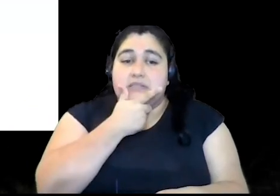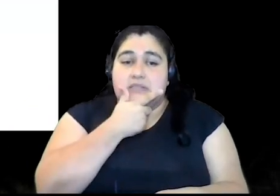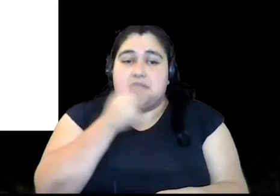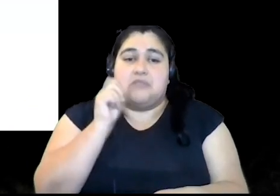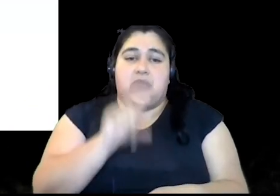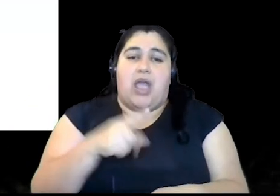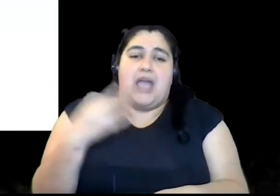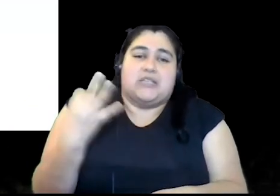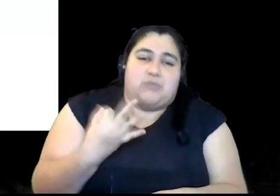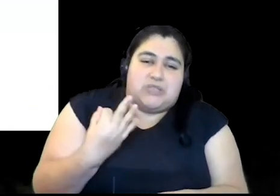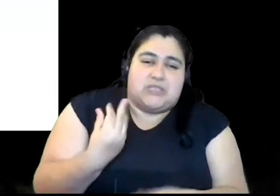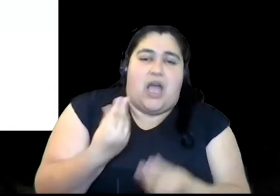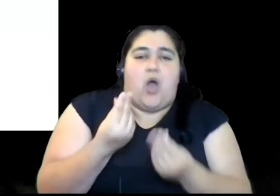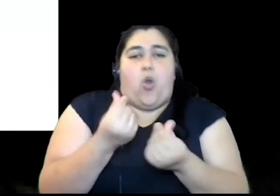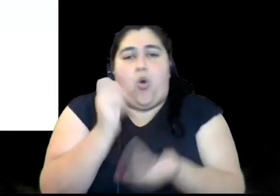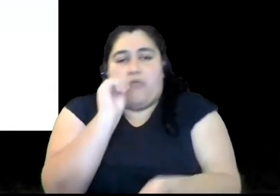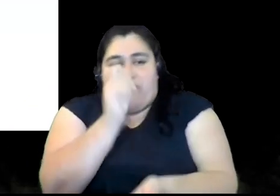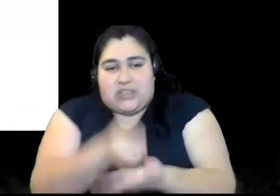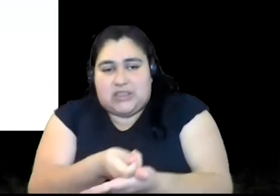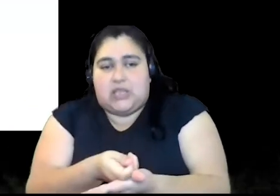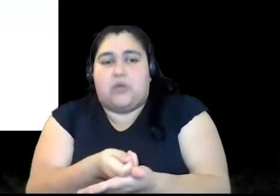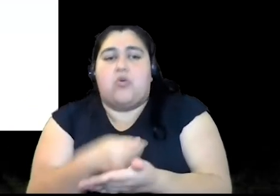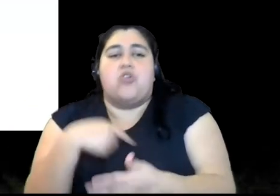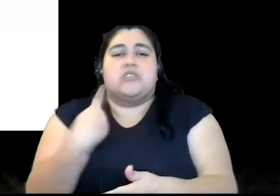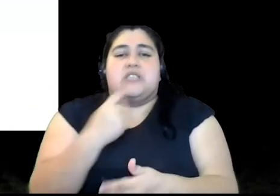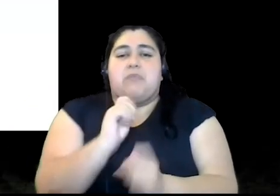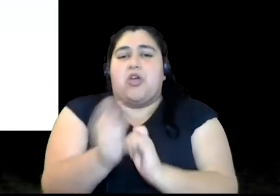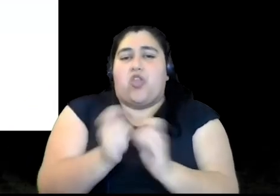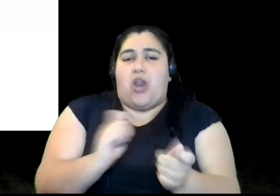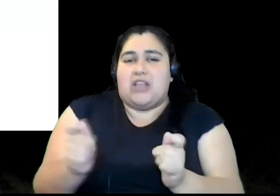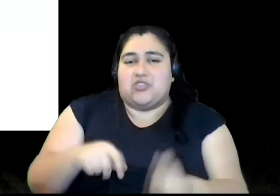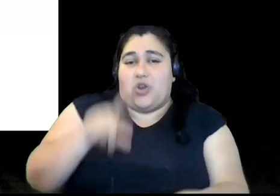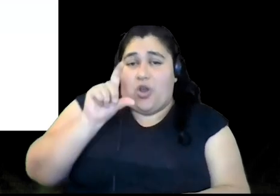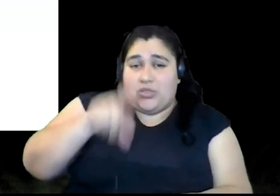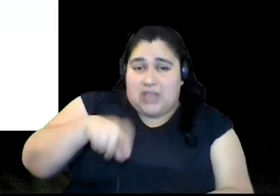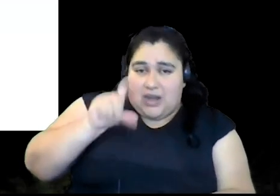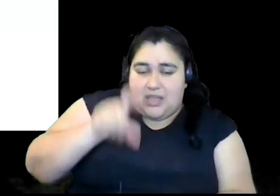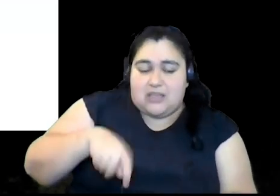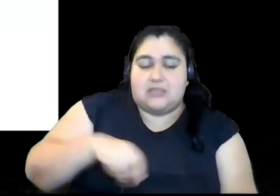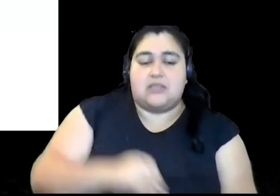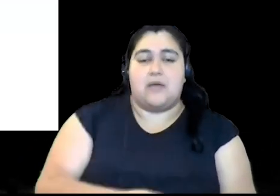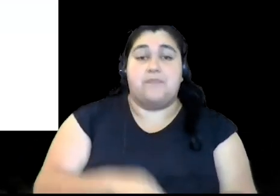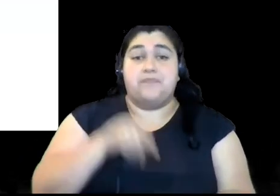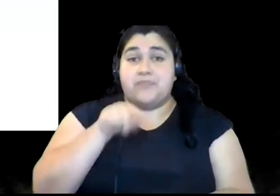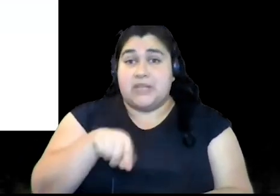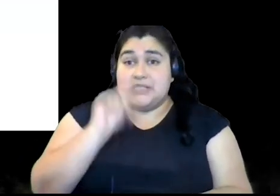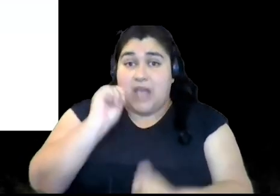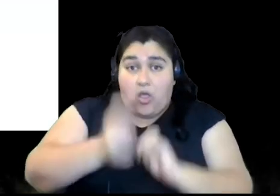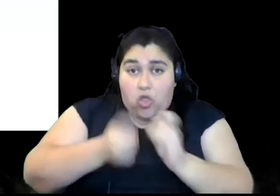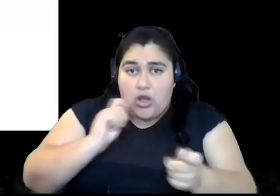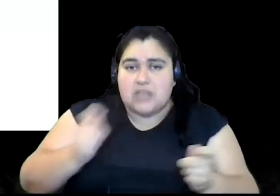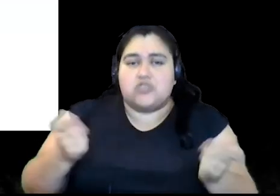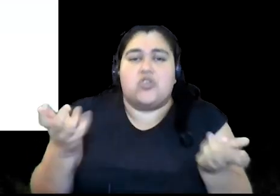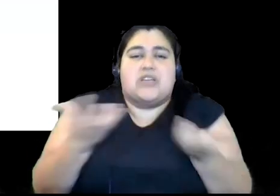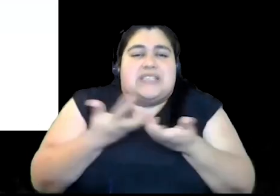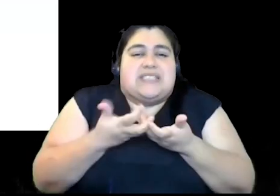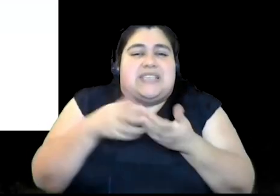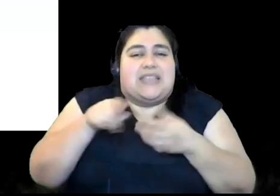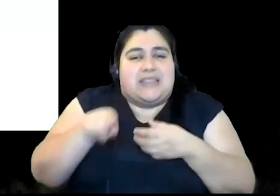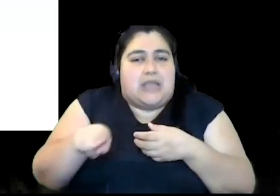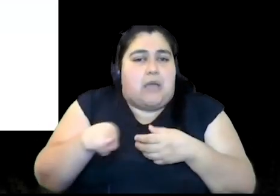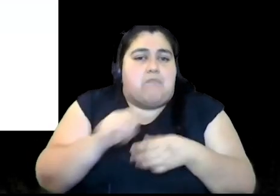o en especie. Generalmente son las donaciones con tarjeta de crédito. De esa donación, el sistema